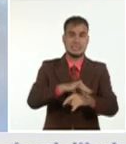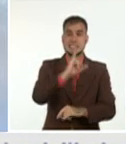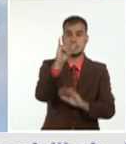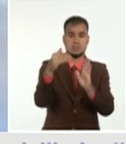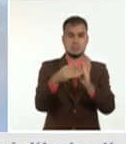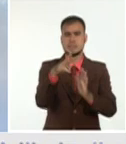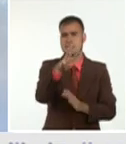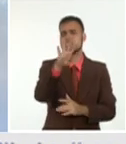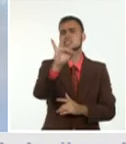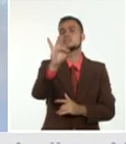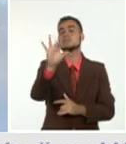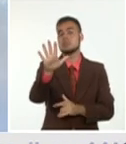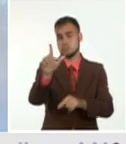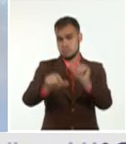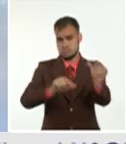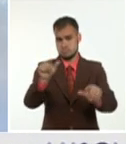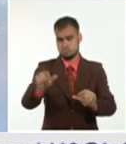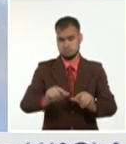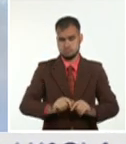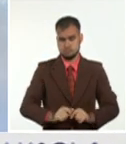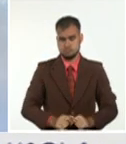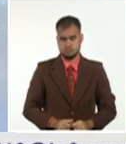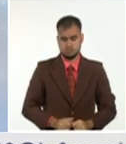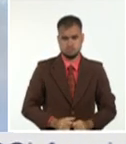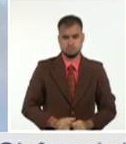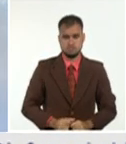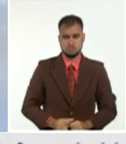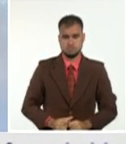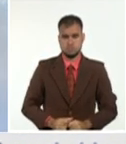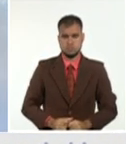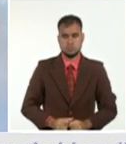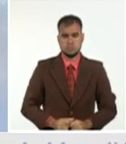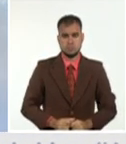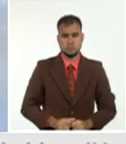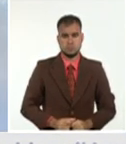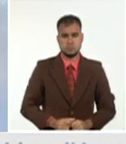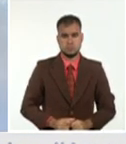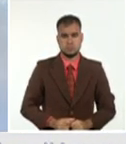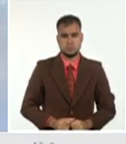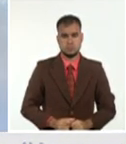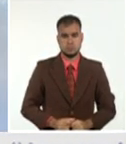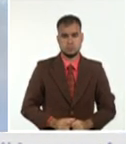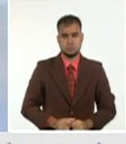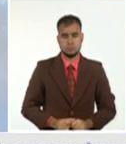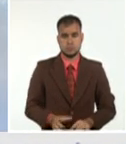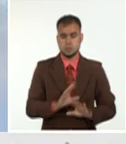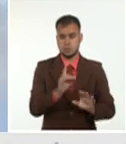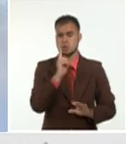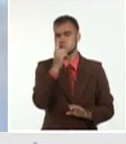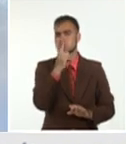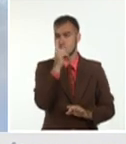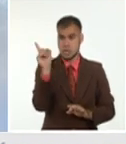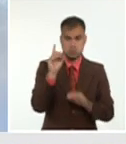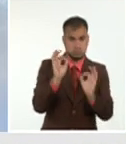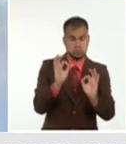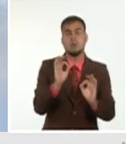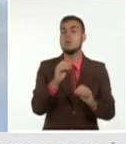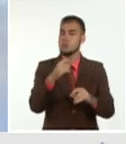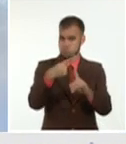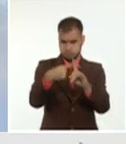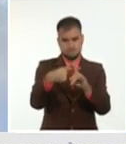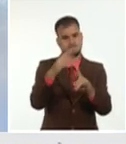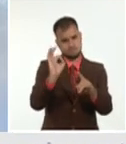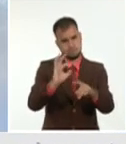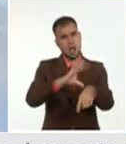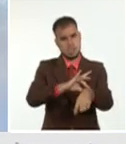6.375 personas con COVID-19, con PCR positivo en estos momentos,